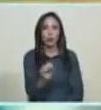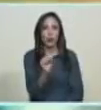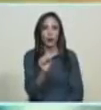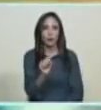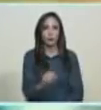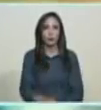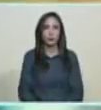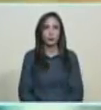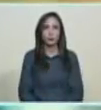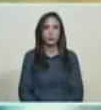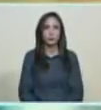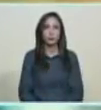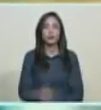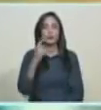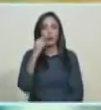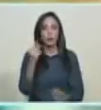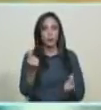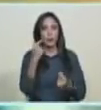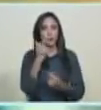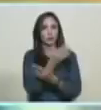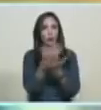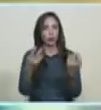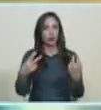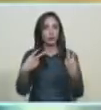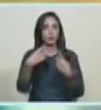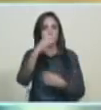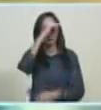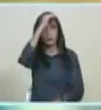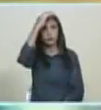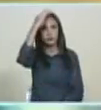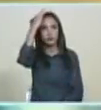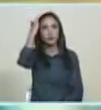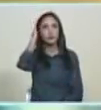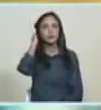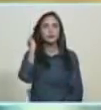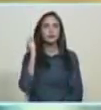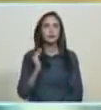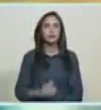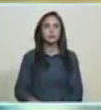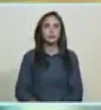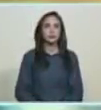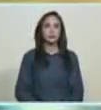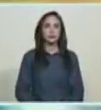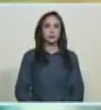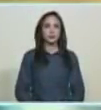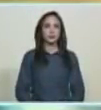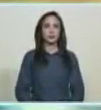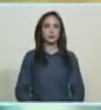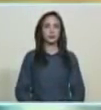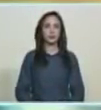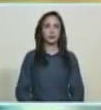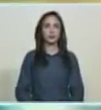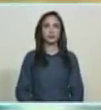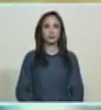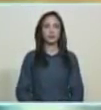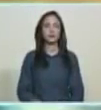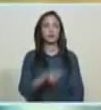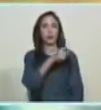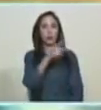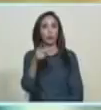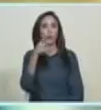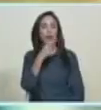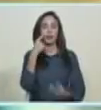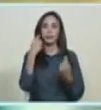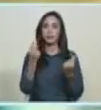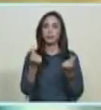ahorro. Atención, pensionado. Atención, clase media. Atención, ama de casa. Atención, compatriota de hogares de la